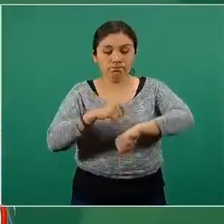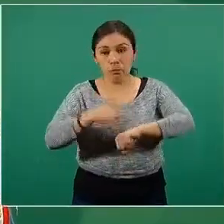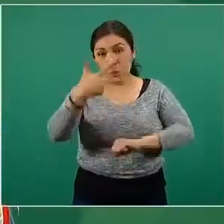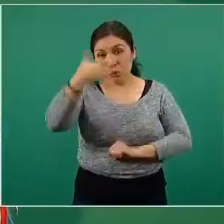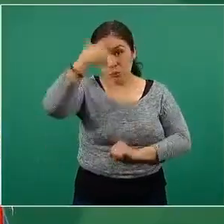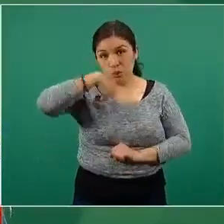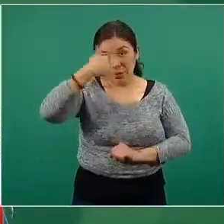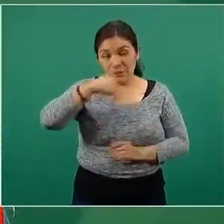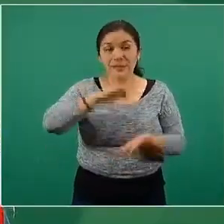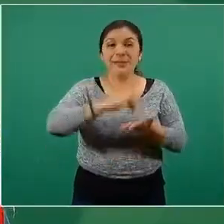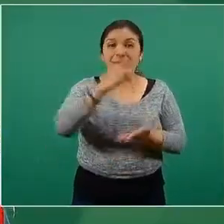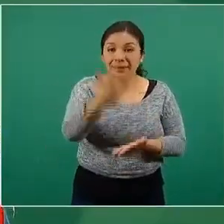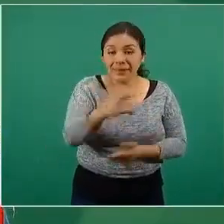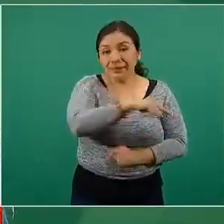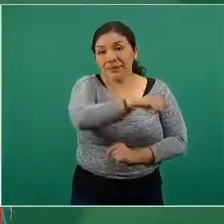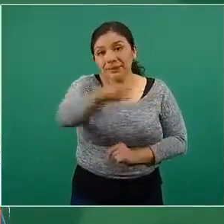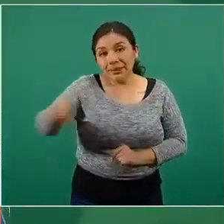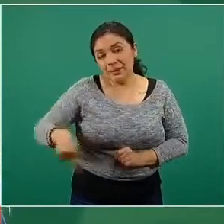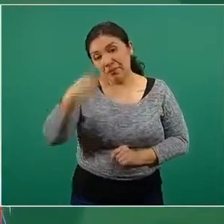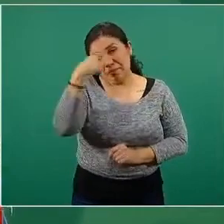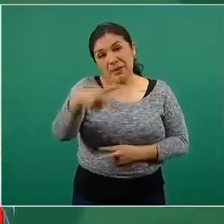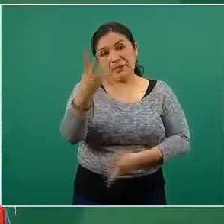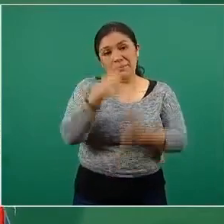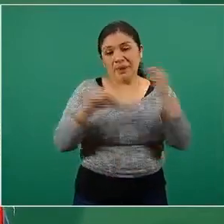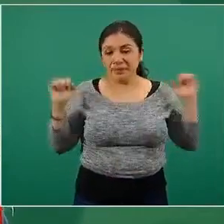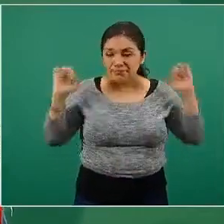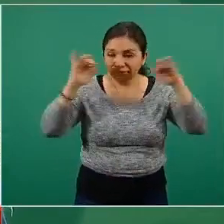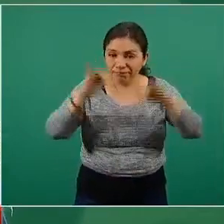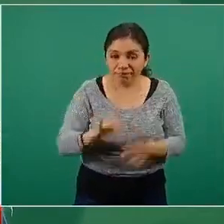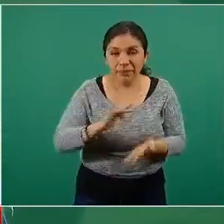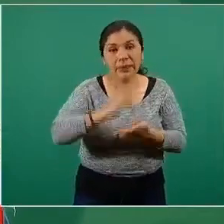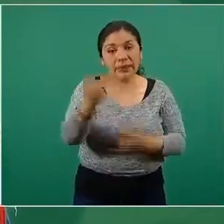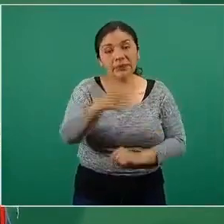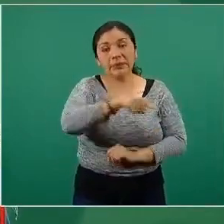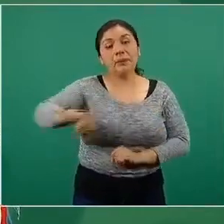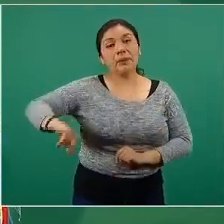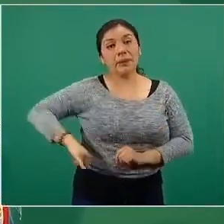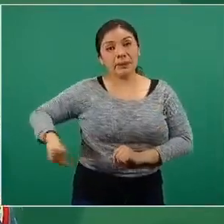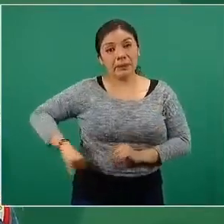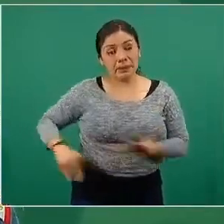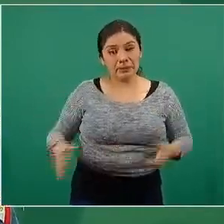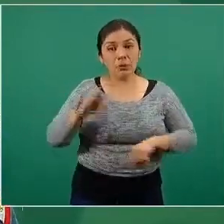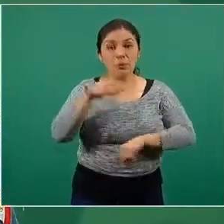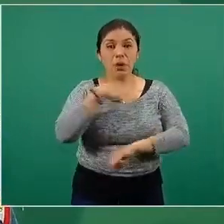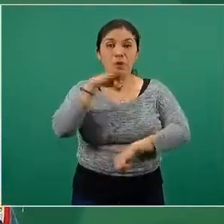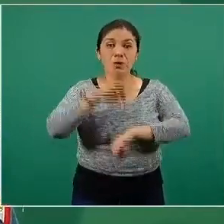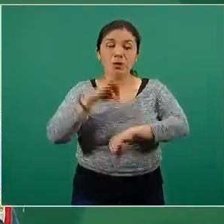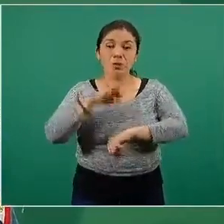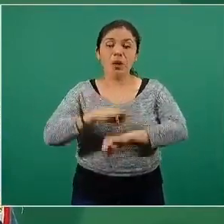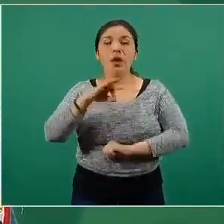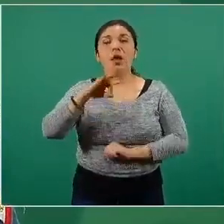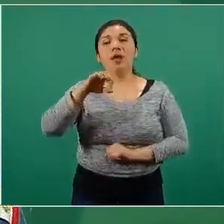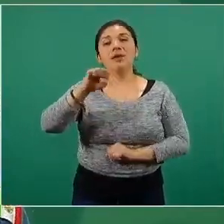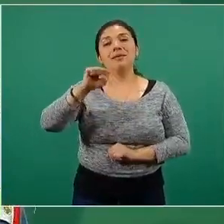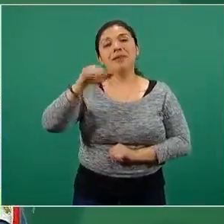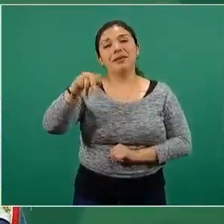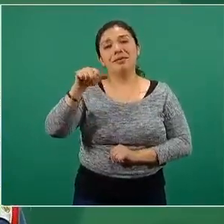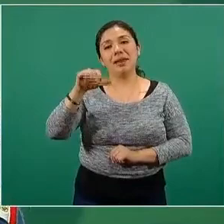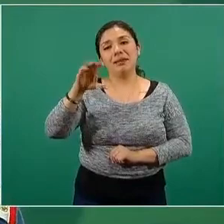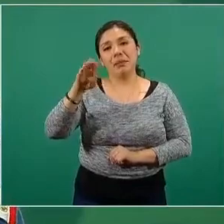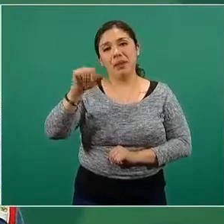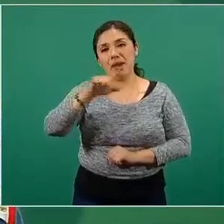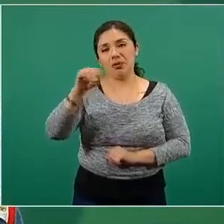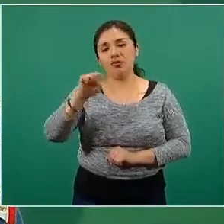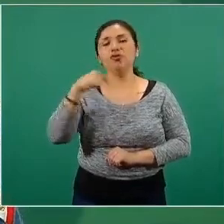horas, agradecerles la presencia, agradecerles el interés. Doctora Santa Ceballos, su servidora, directora de